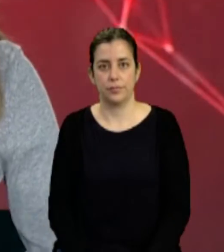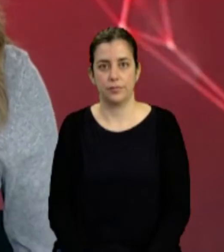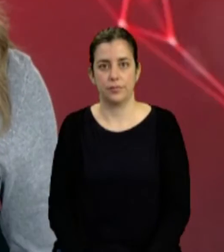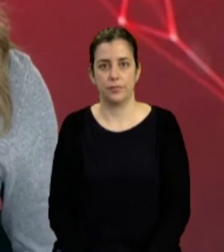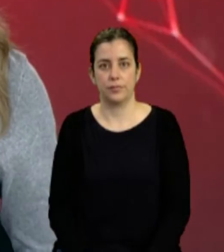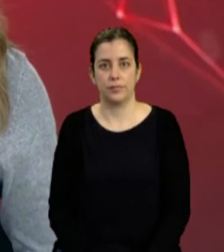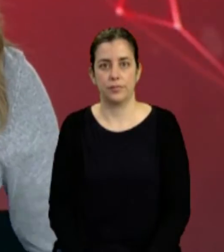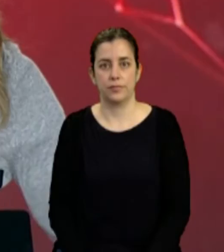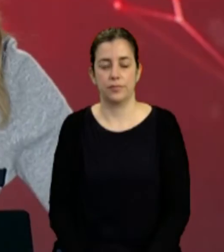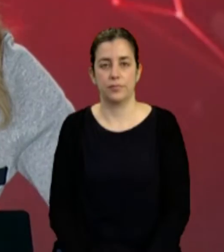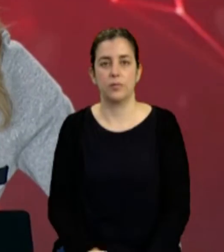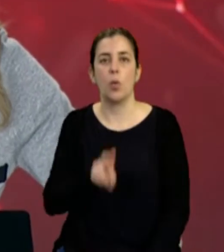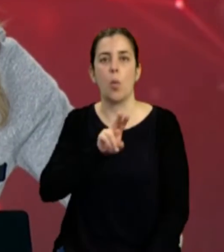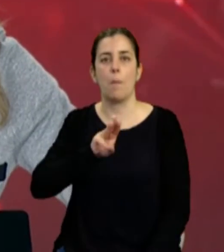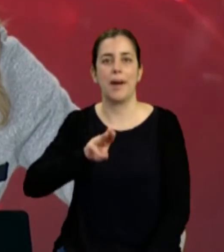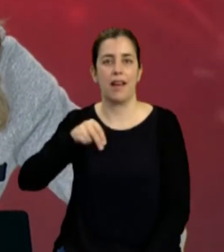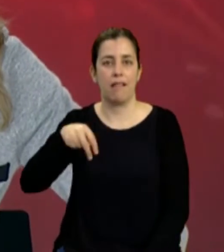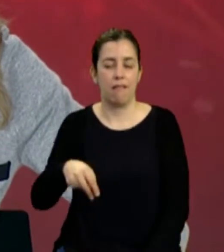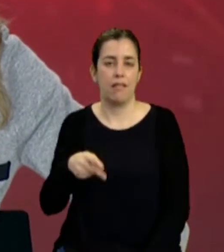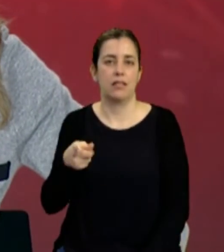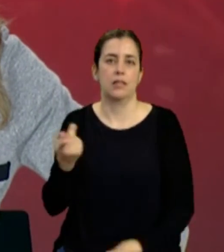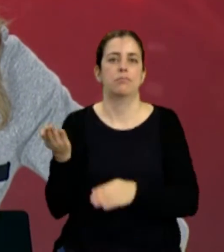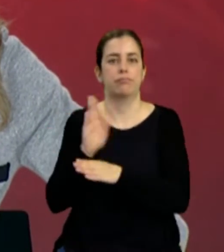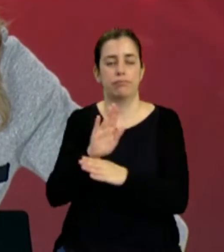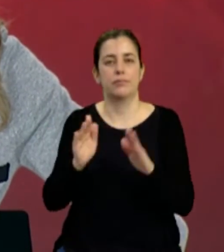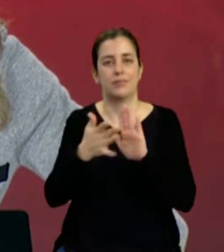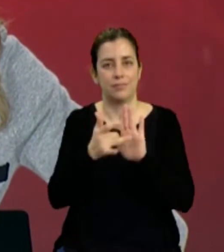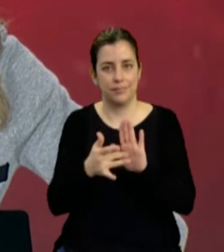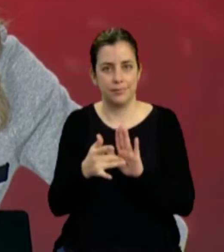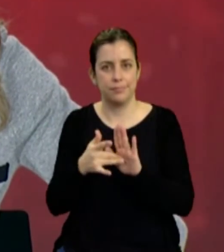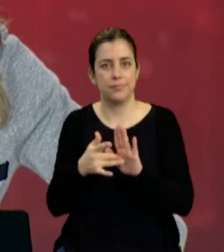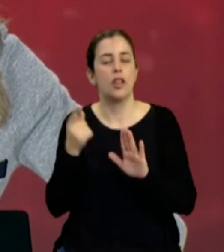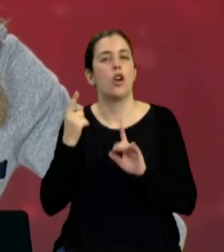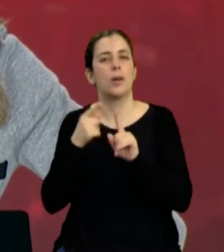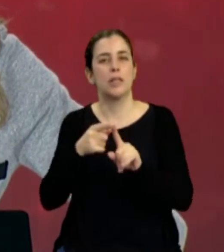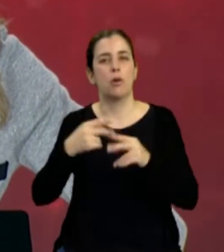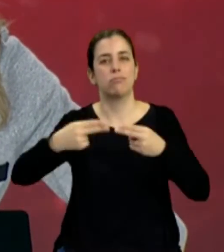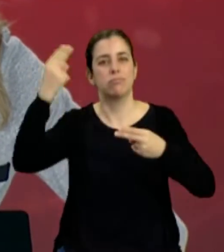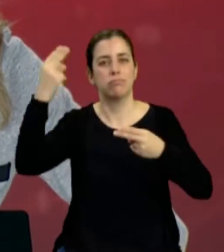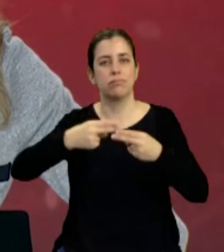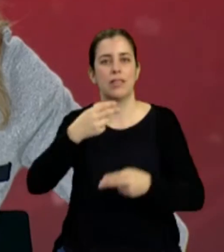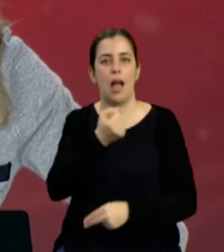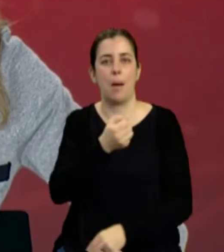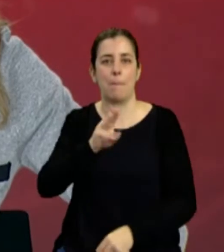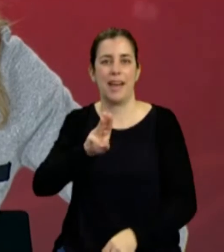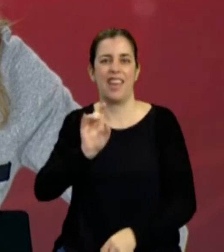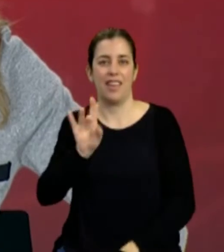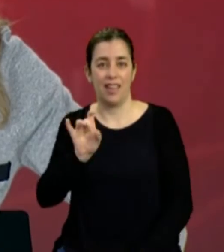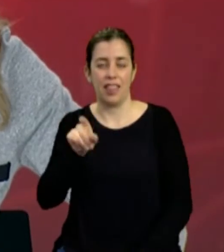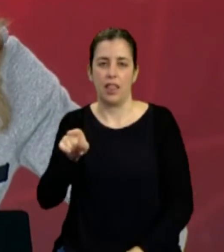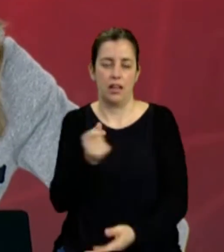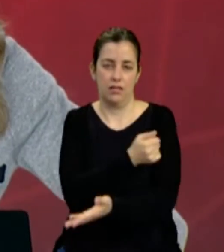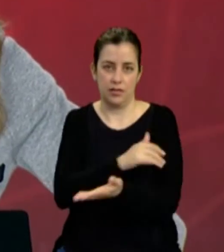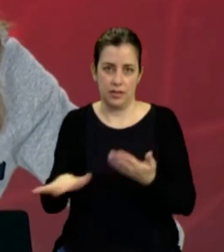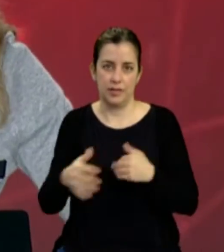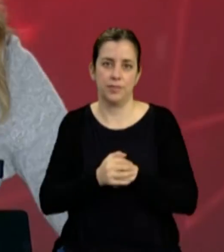Por cierto, que UPN ha presentado una enmienda a los presupuestos del Estado para que la gratuidad de la AP-15 sea total. Los regionalistas incorporaron en las